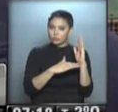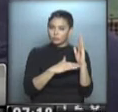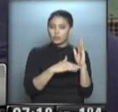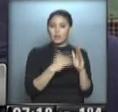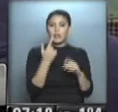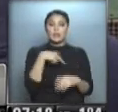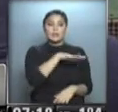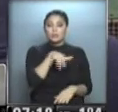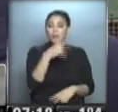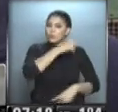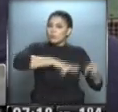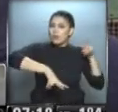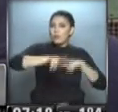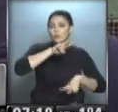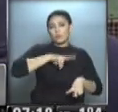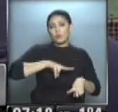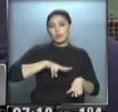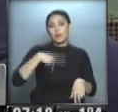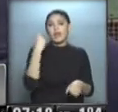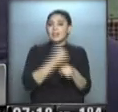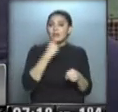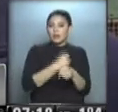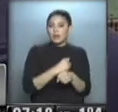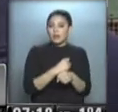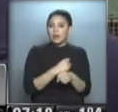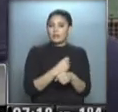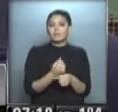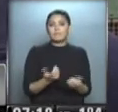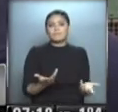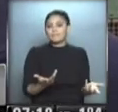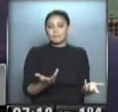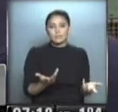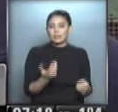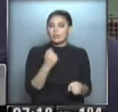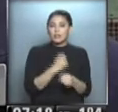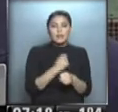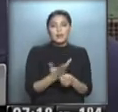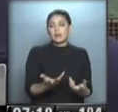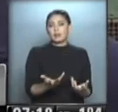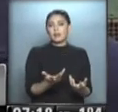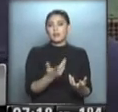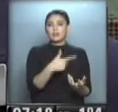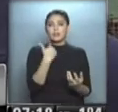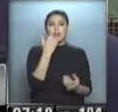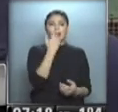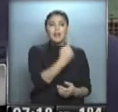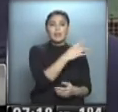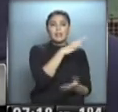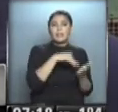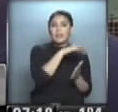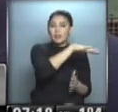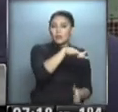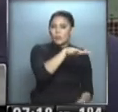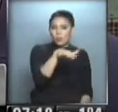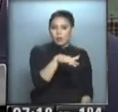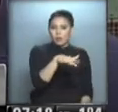Así que bueno, el trabajo sigue siendo en base a la posibilidad que brinda cada lugar,